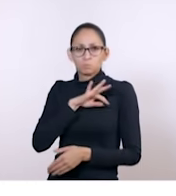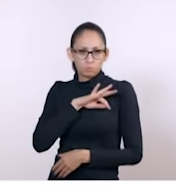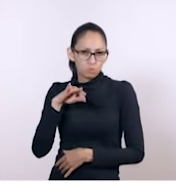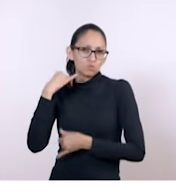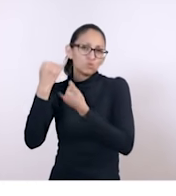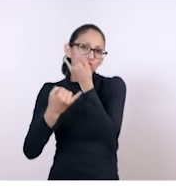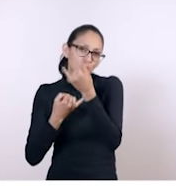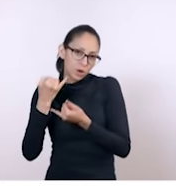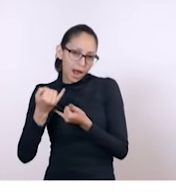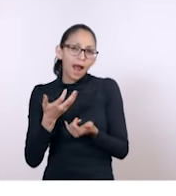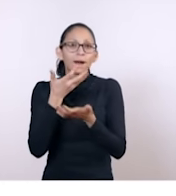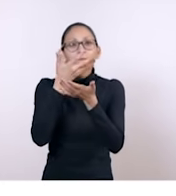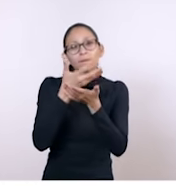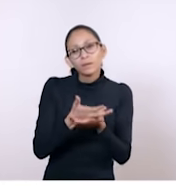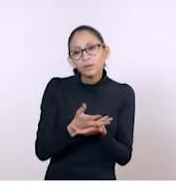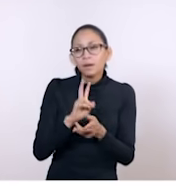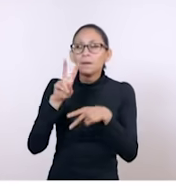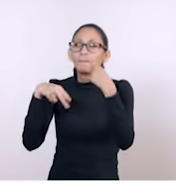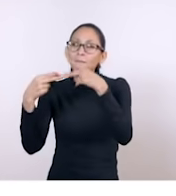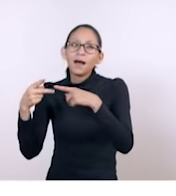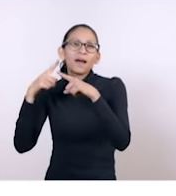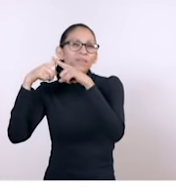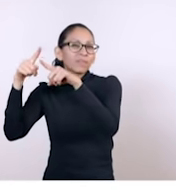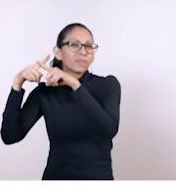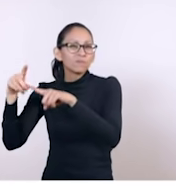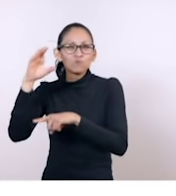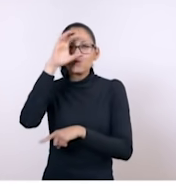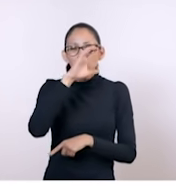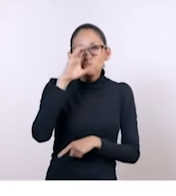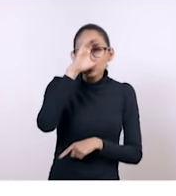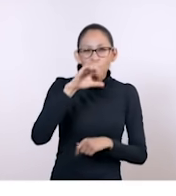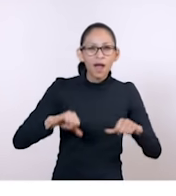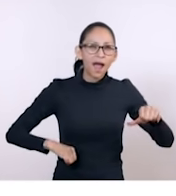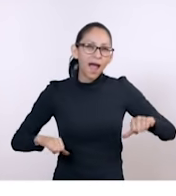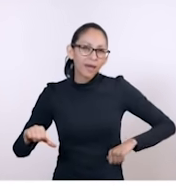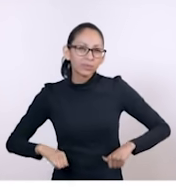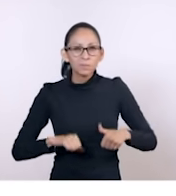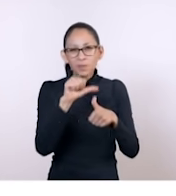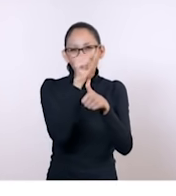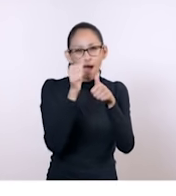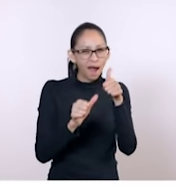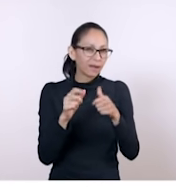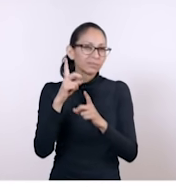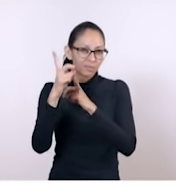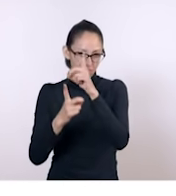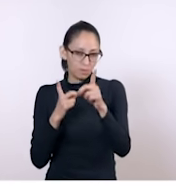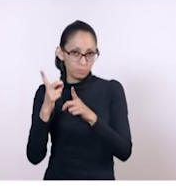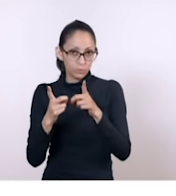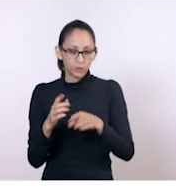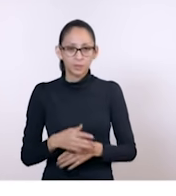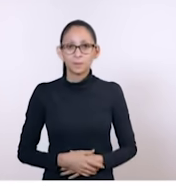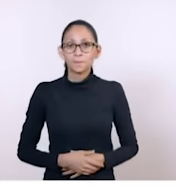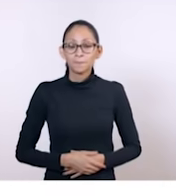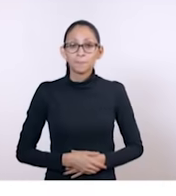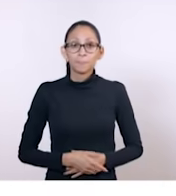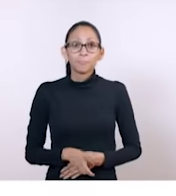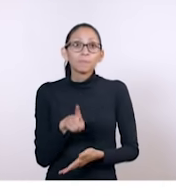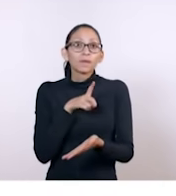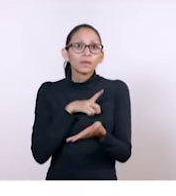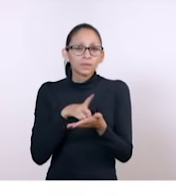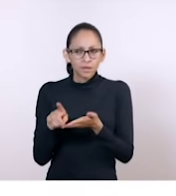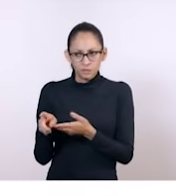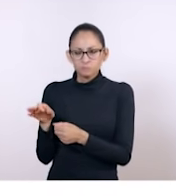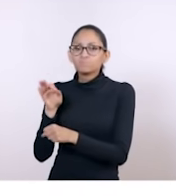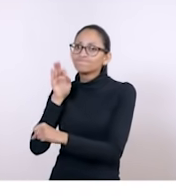descansar, asistir y participar en actividades culturales, artísticas y deportivas. El derecho a la